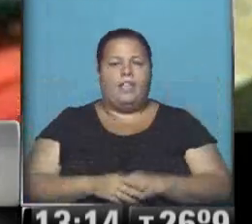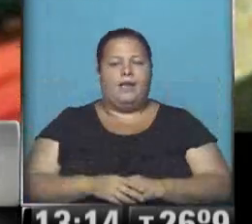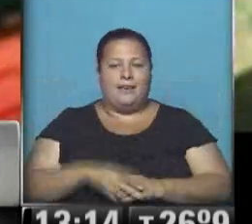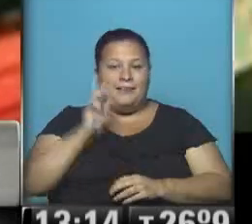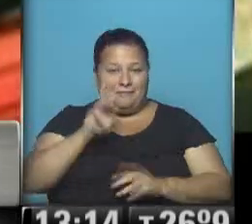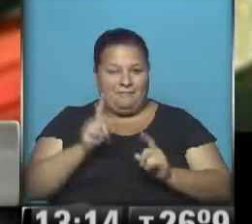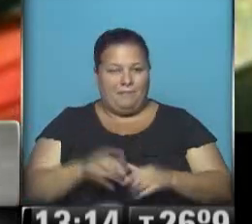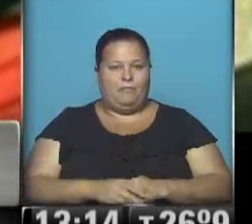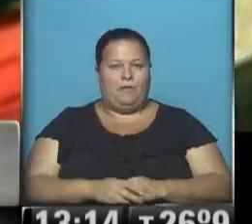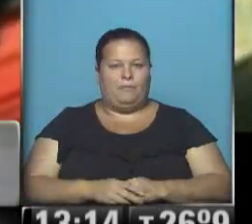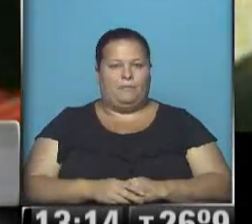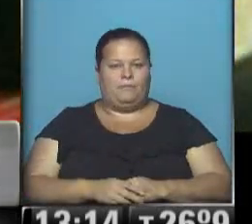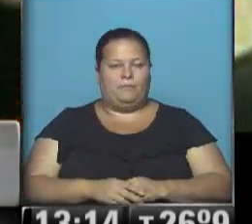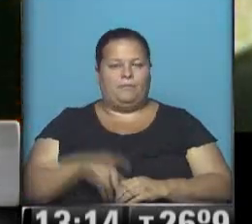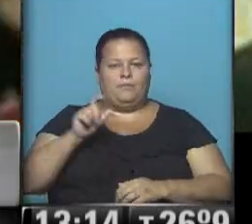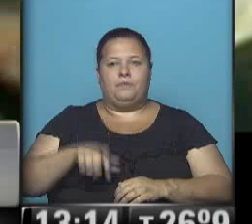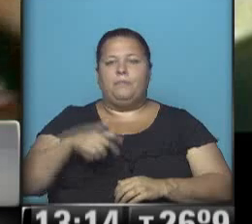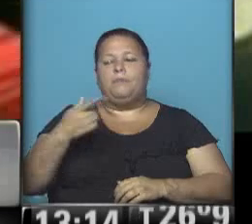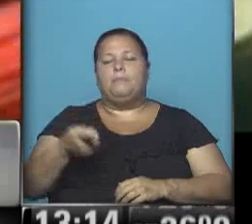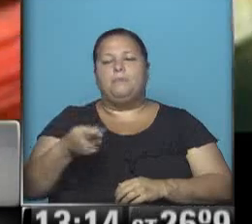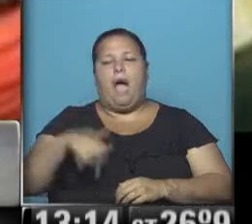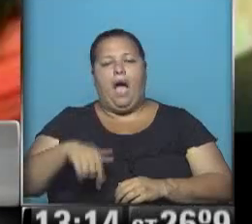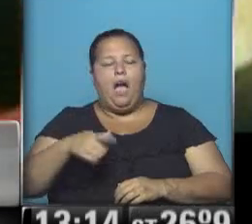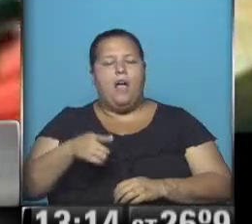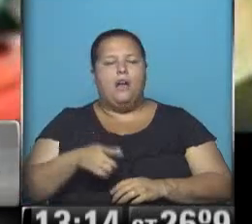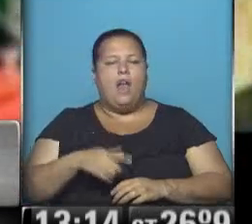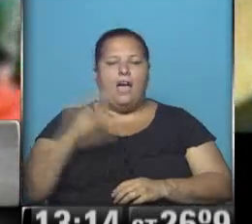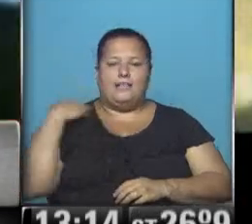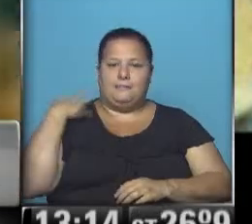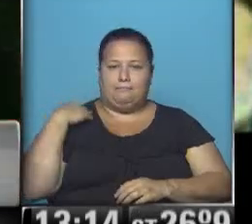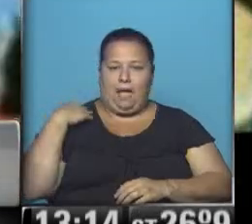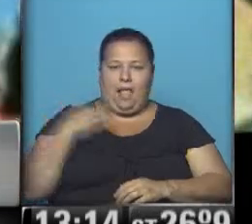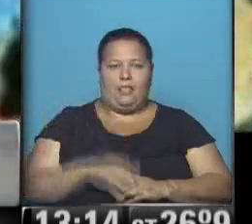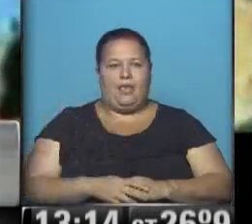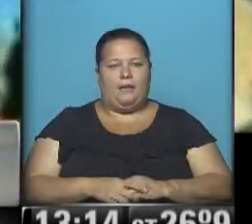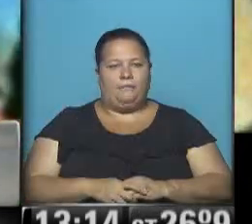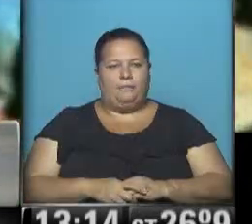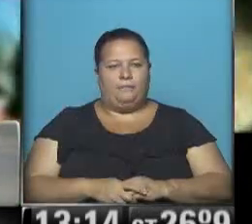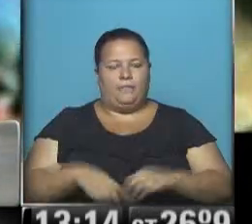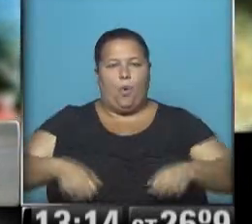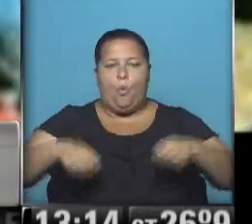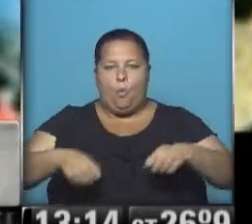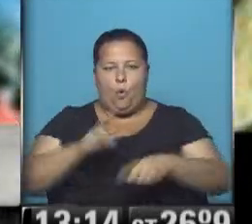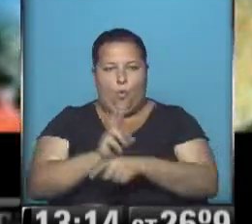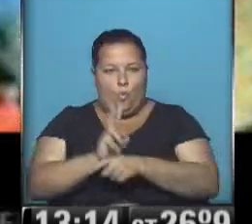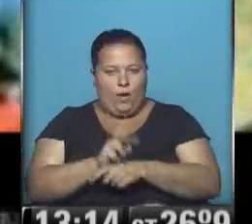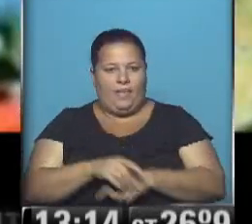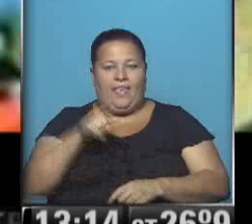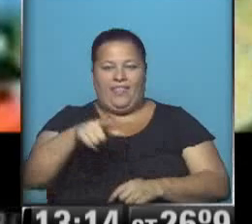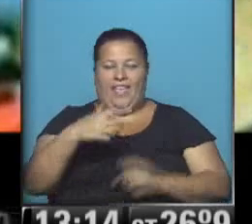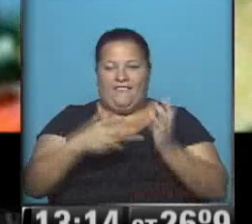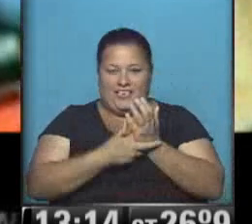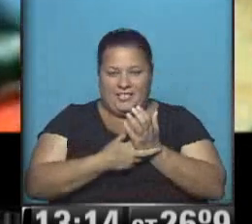ve, fíjese, ahí sí. Es la persona que está ahora se puso de espalda, está con el equipaje que tenía